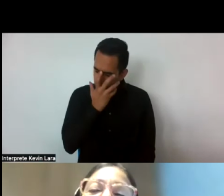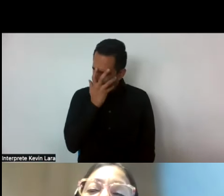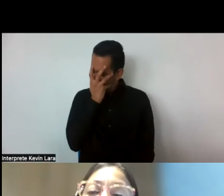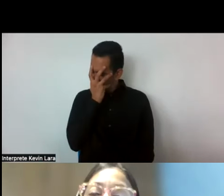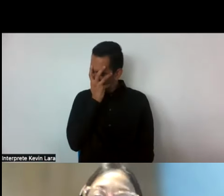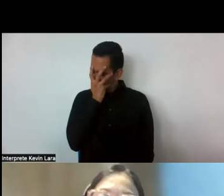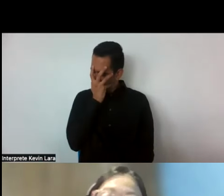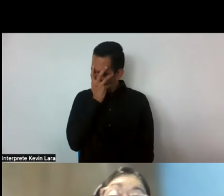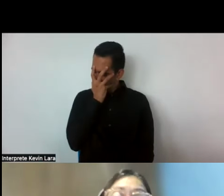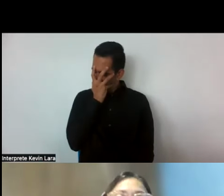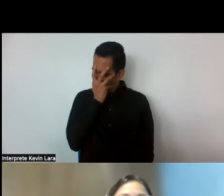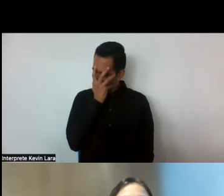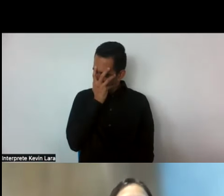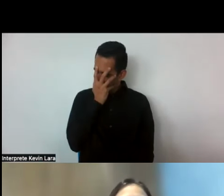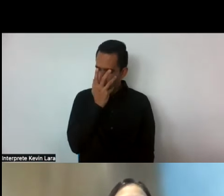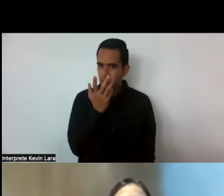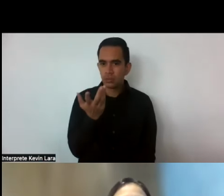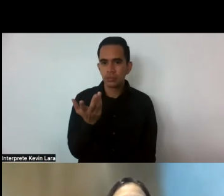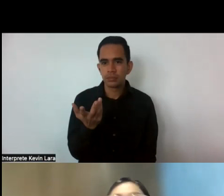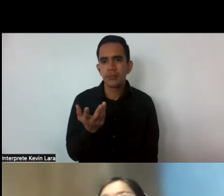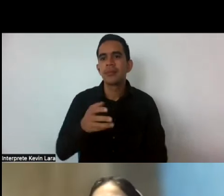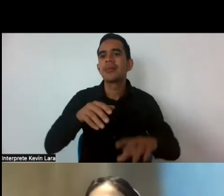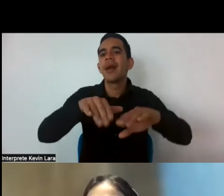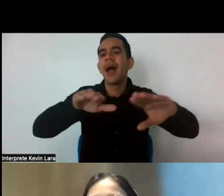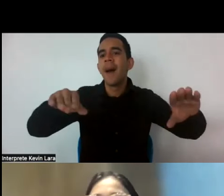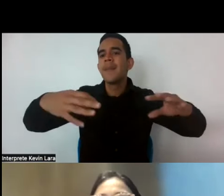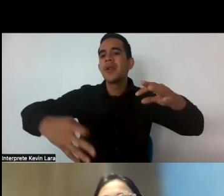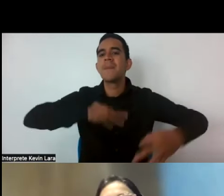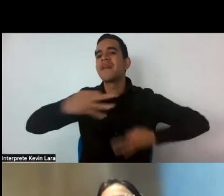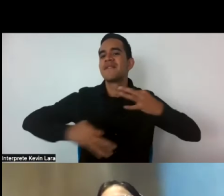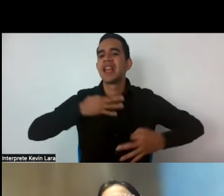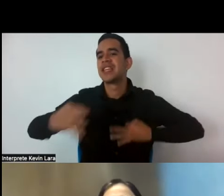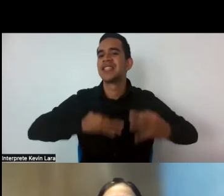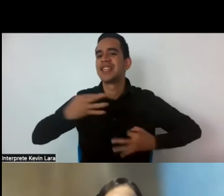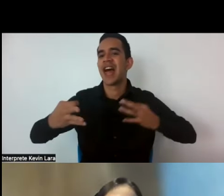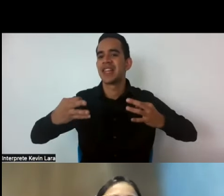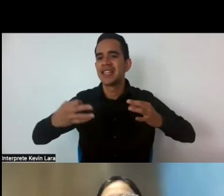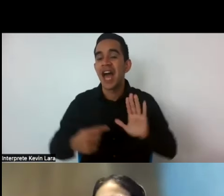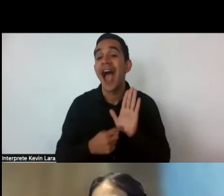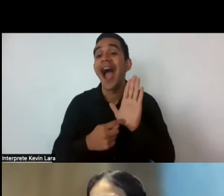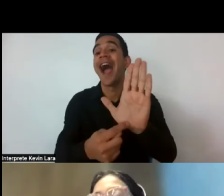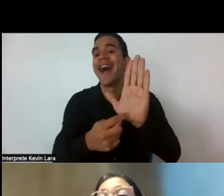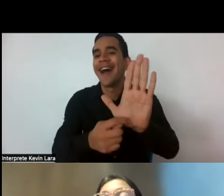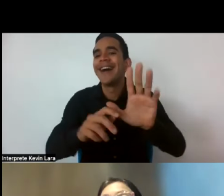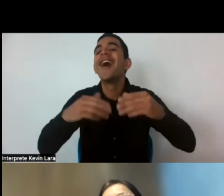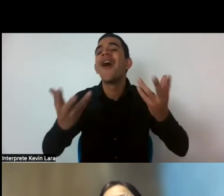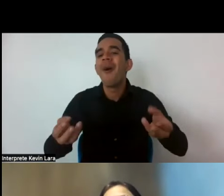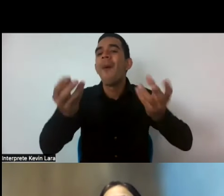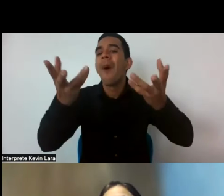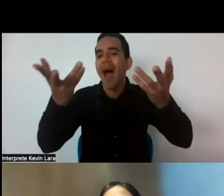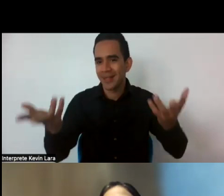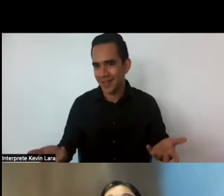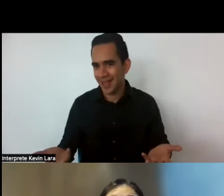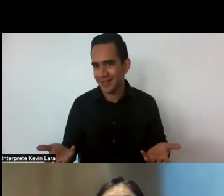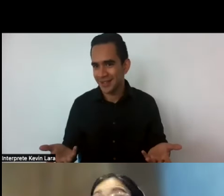hemos celebrado las alegrías? ¿Cuántas veces hemos celebrado o hemos disfrutado esa